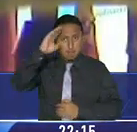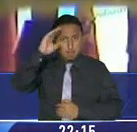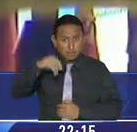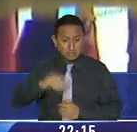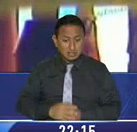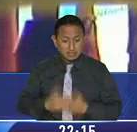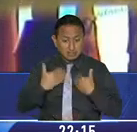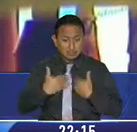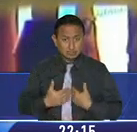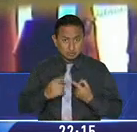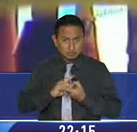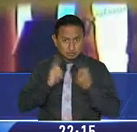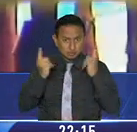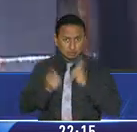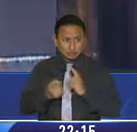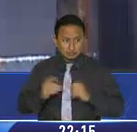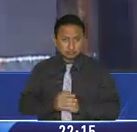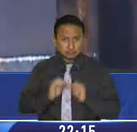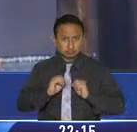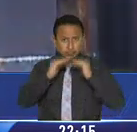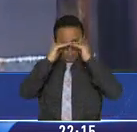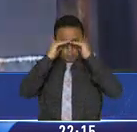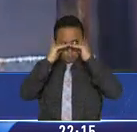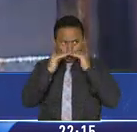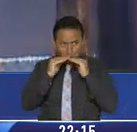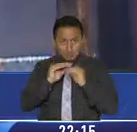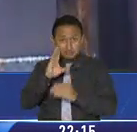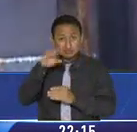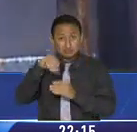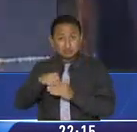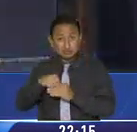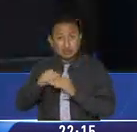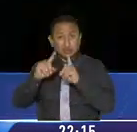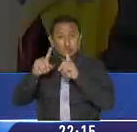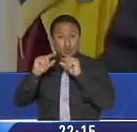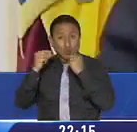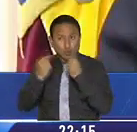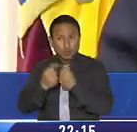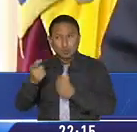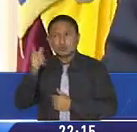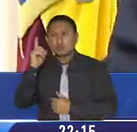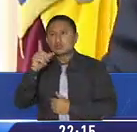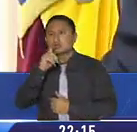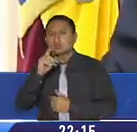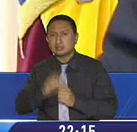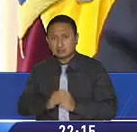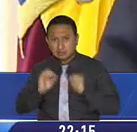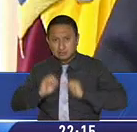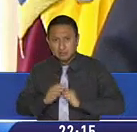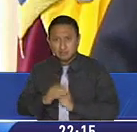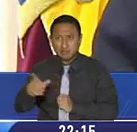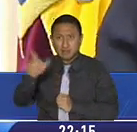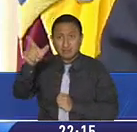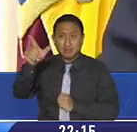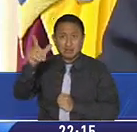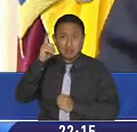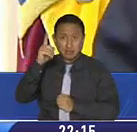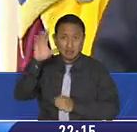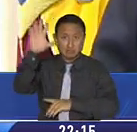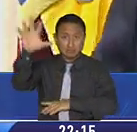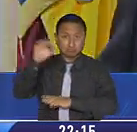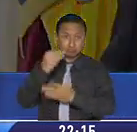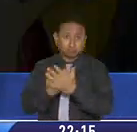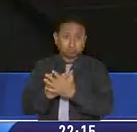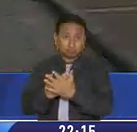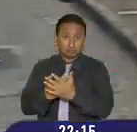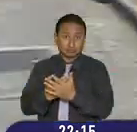haciendo inteligencia, metiéndose dentro de las bandas, averiguando quiénes son los líderes, eliminando a los líderes, eliminando los